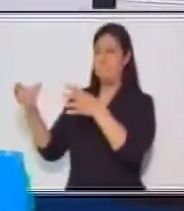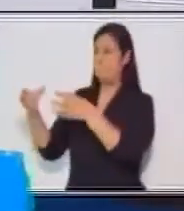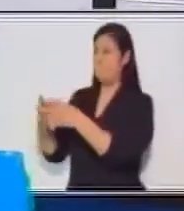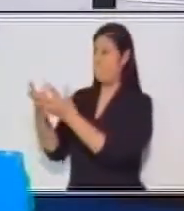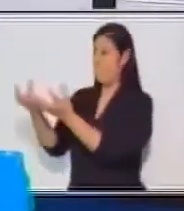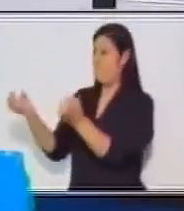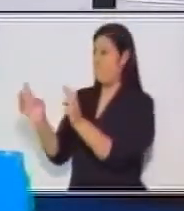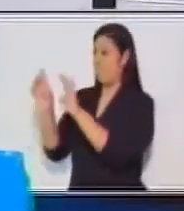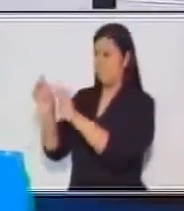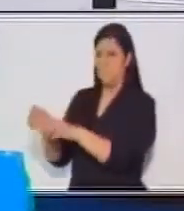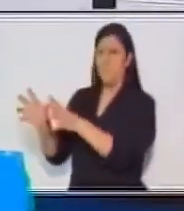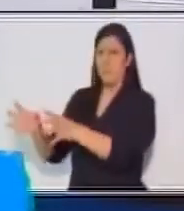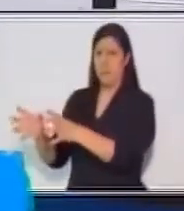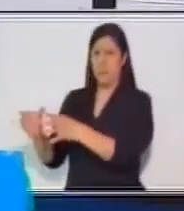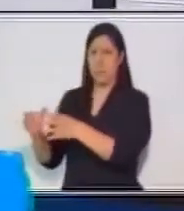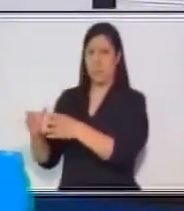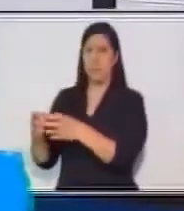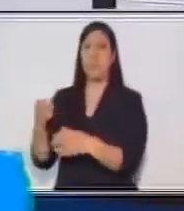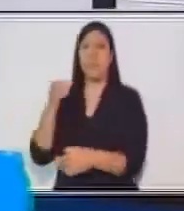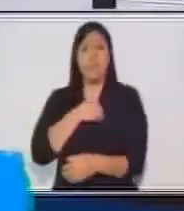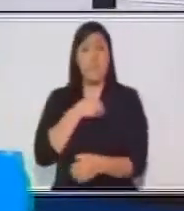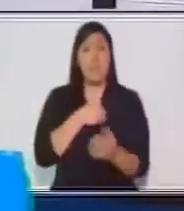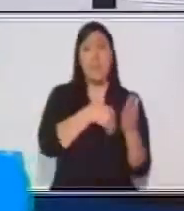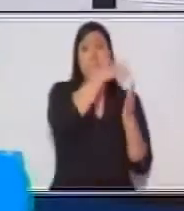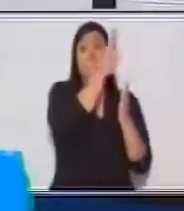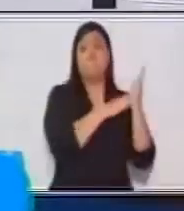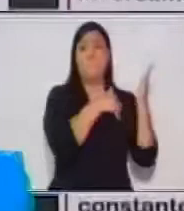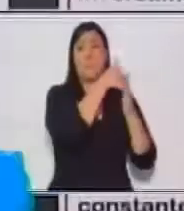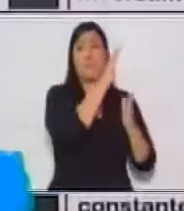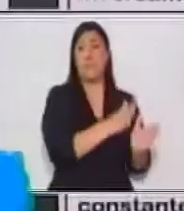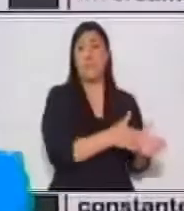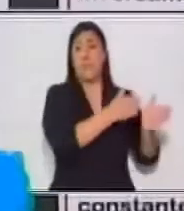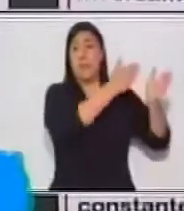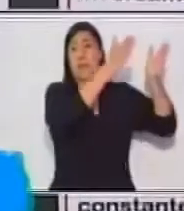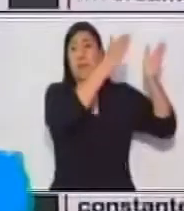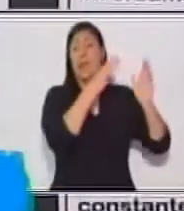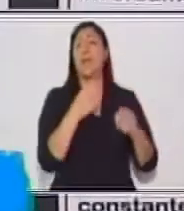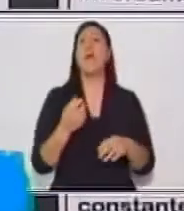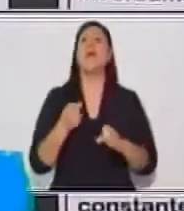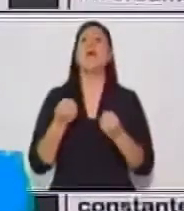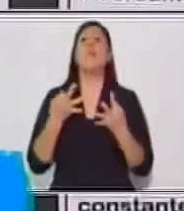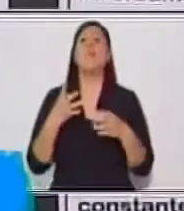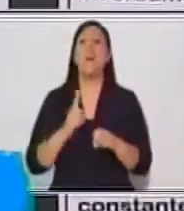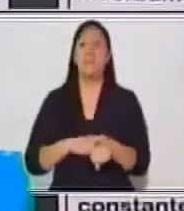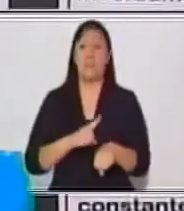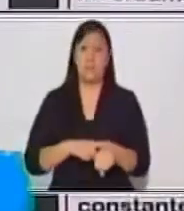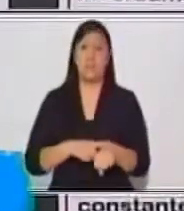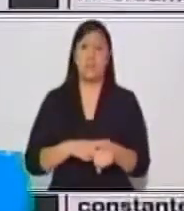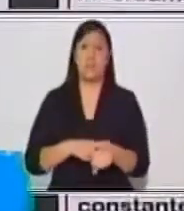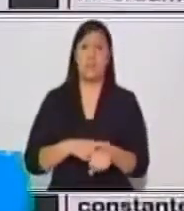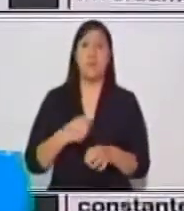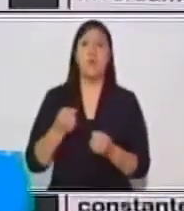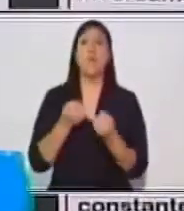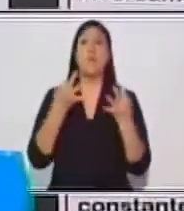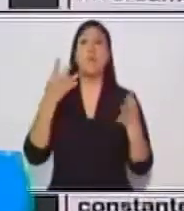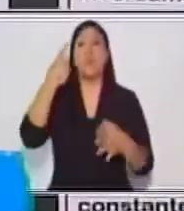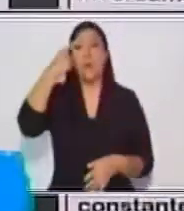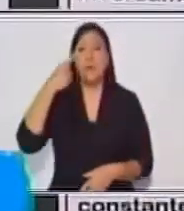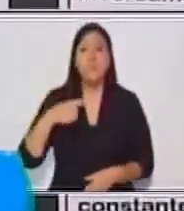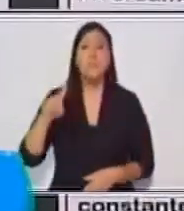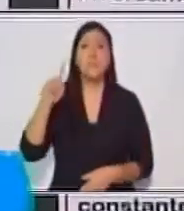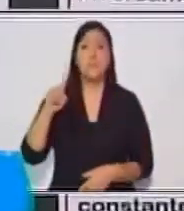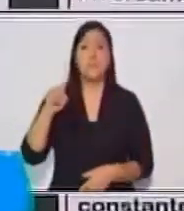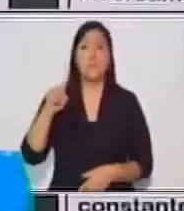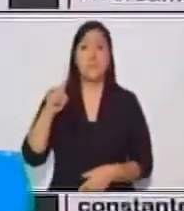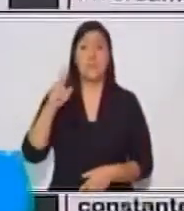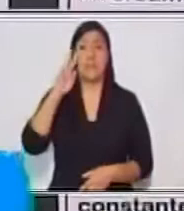ese edificio se van a llevar determinado tiempo. Entonces, el tiempo va a estar dado en días. Vemos la relación que hay